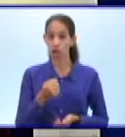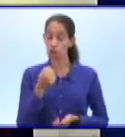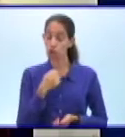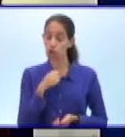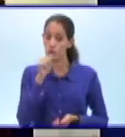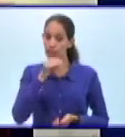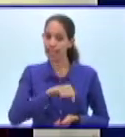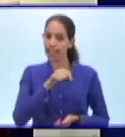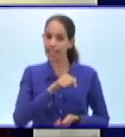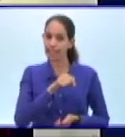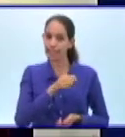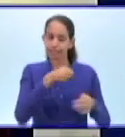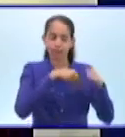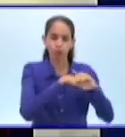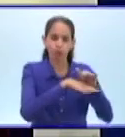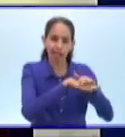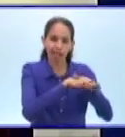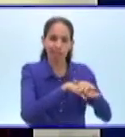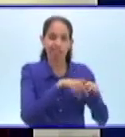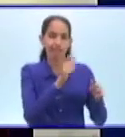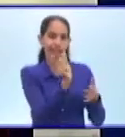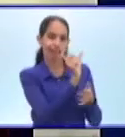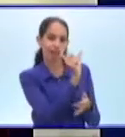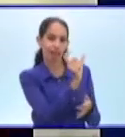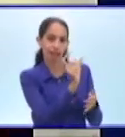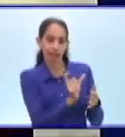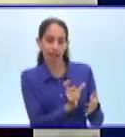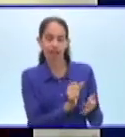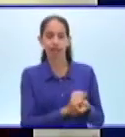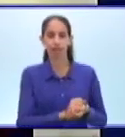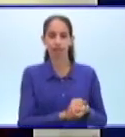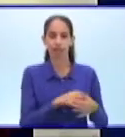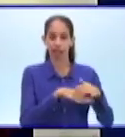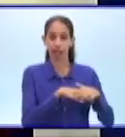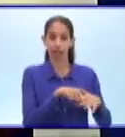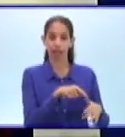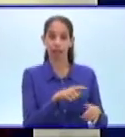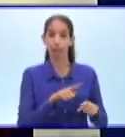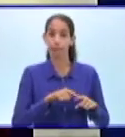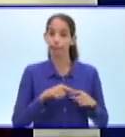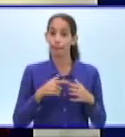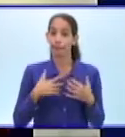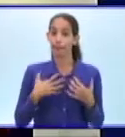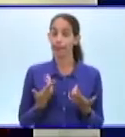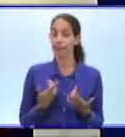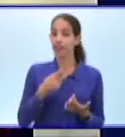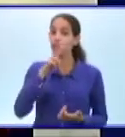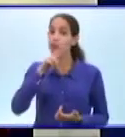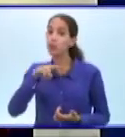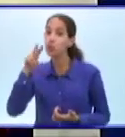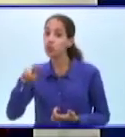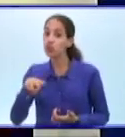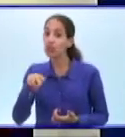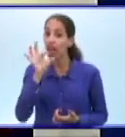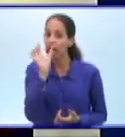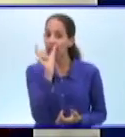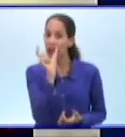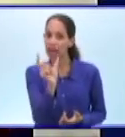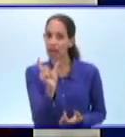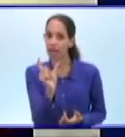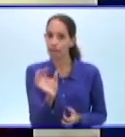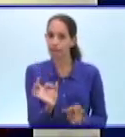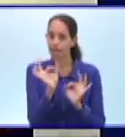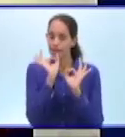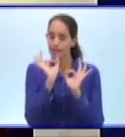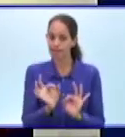palabras, de ideas, de cosas que yo pudiera escribir, pero yo tengo que buscar la que se ajusta a lo que